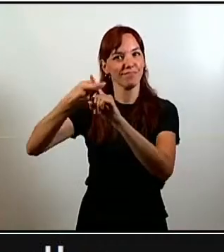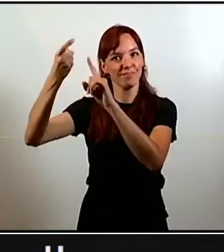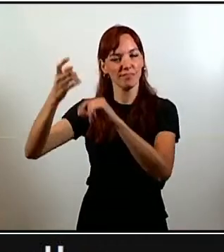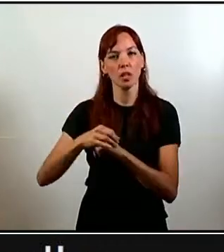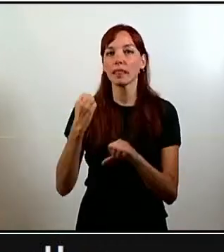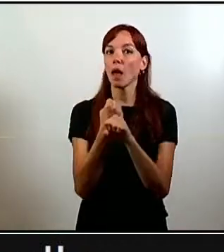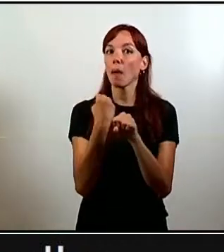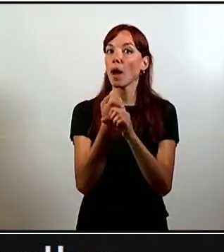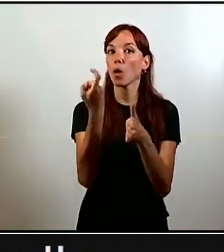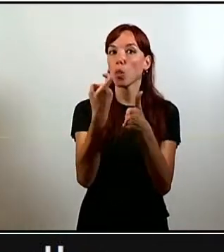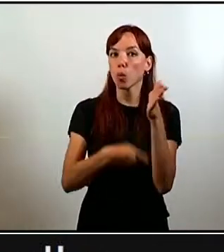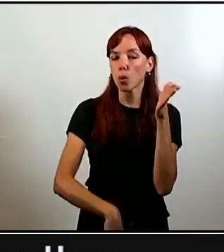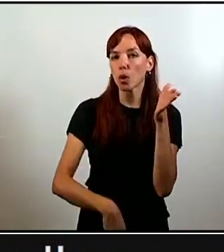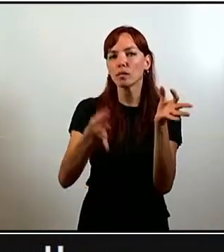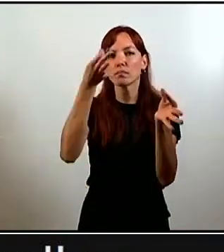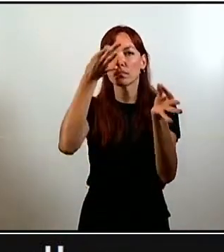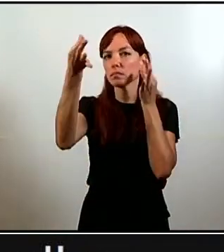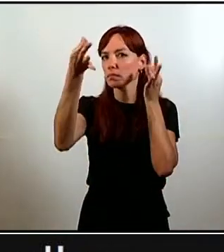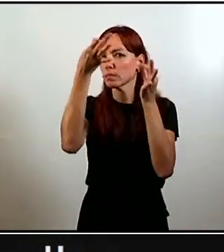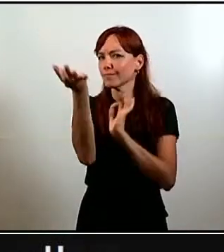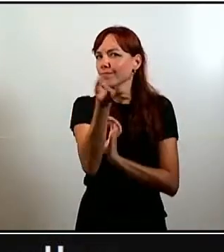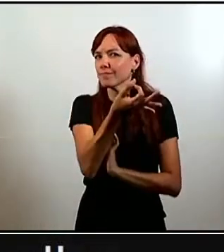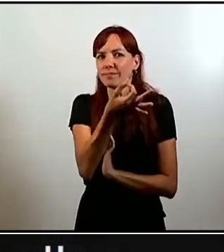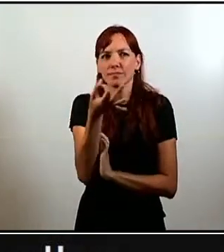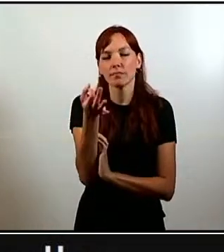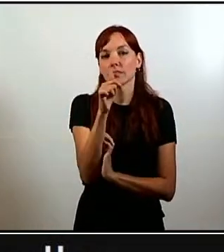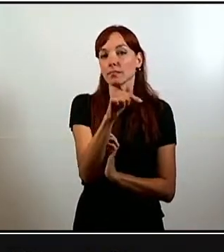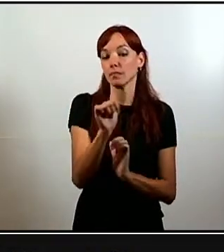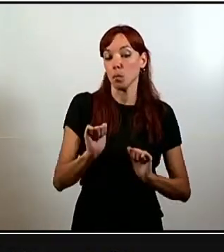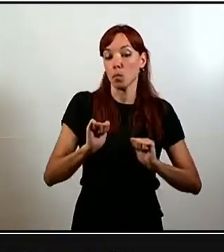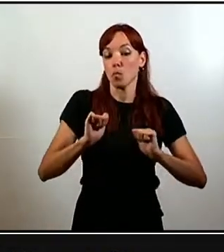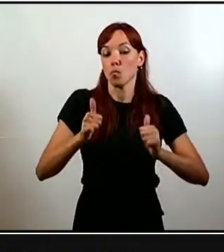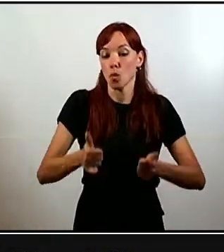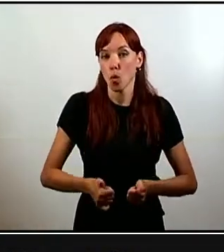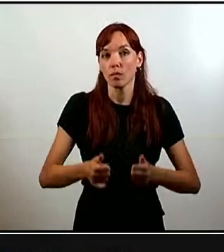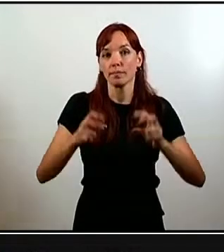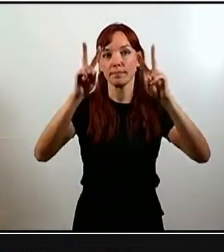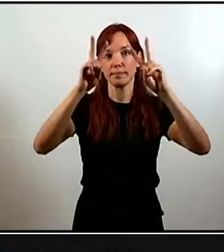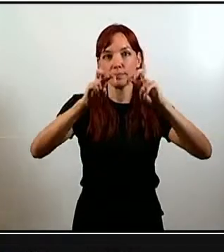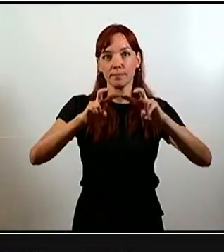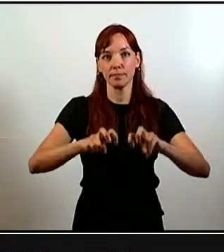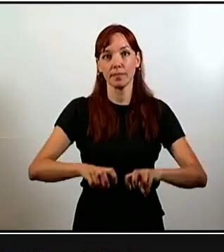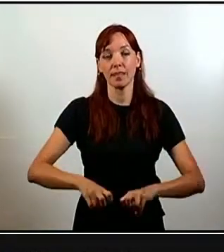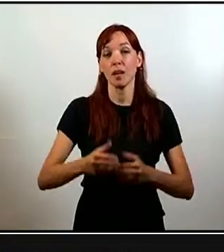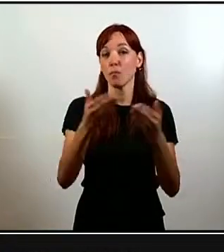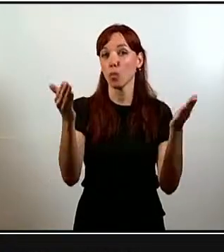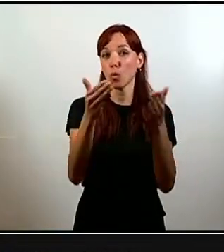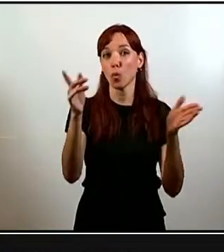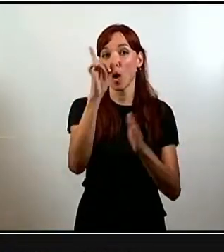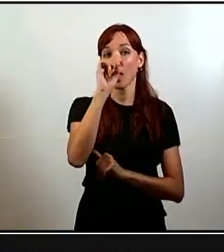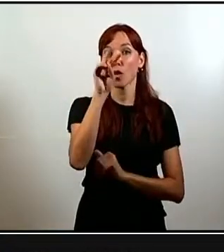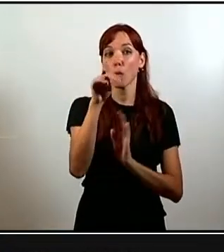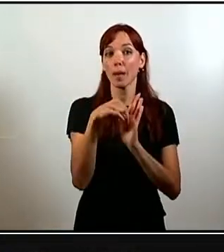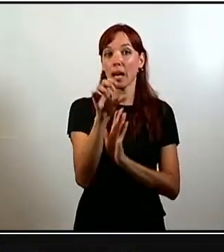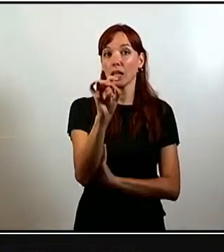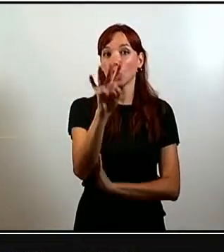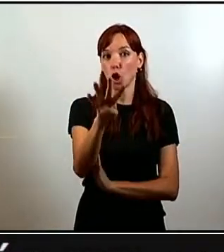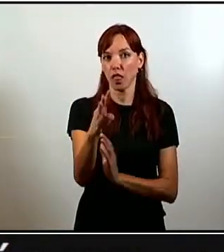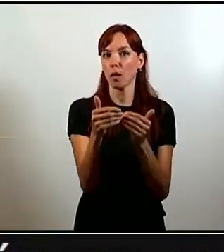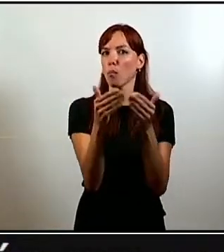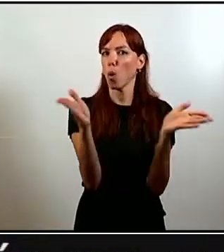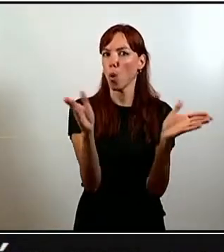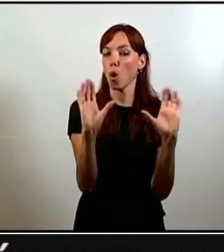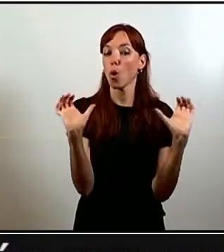un trabajo minucioso que parte de una excavación que se realiza en el año 2014 por parte de